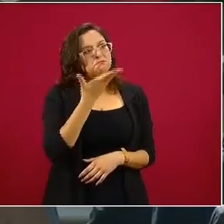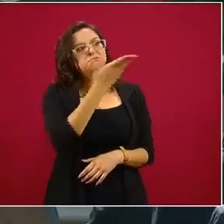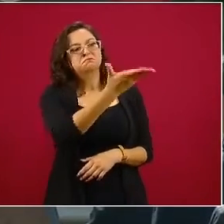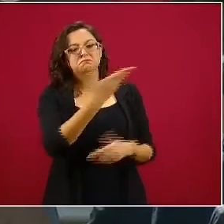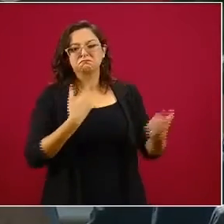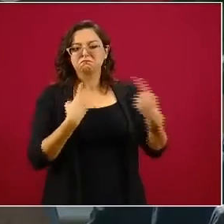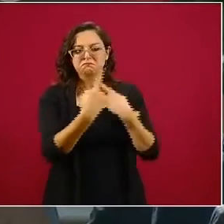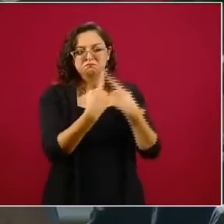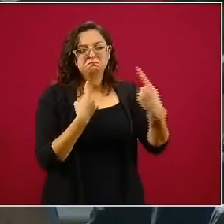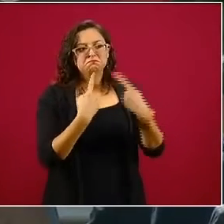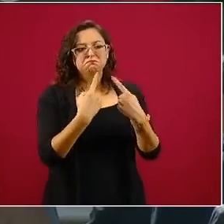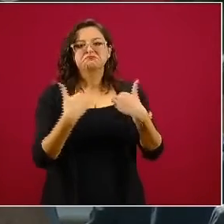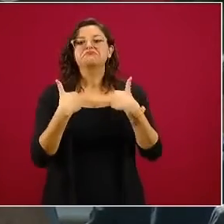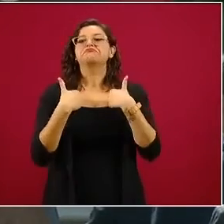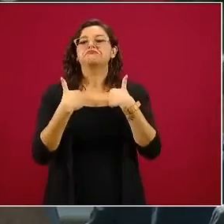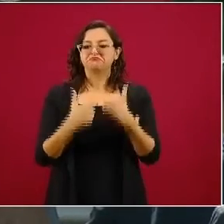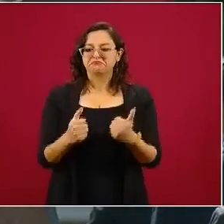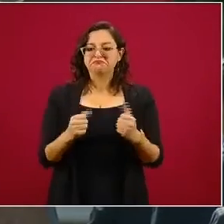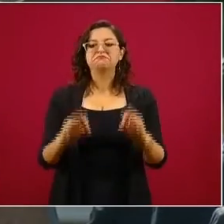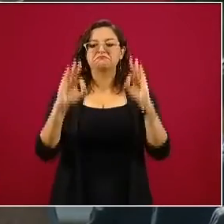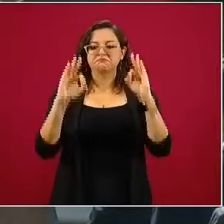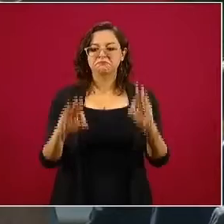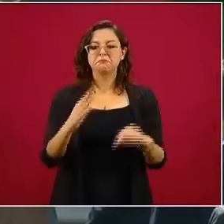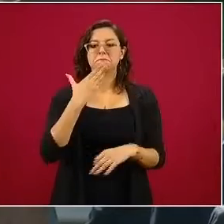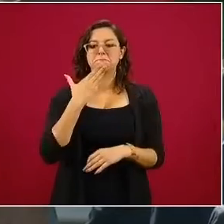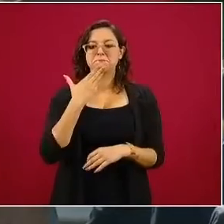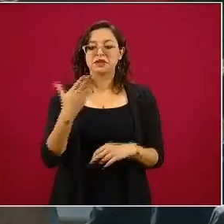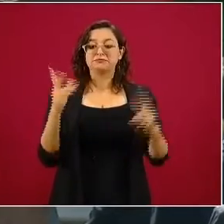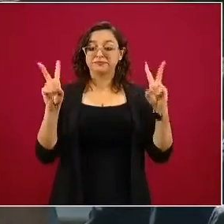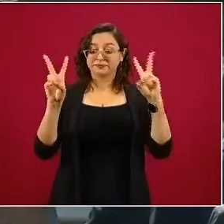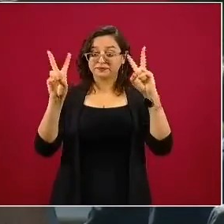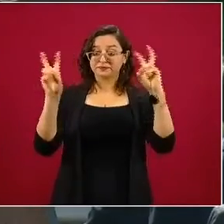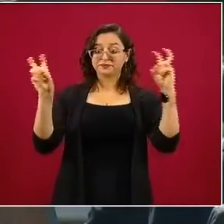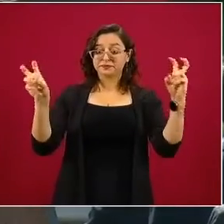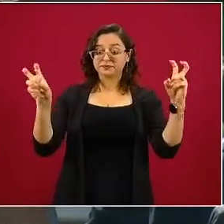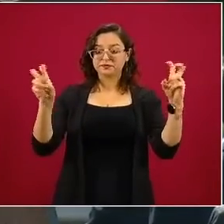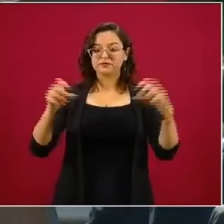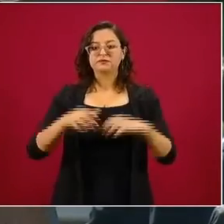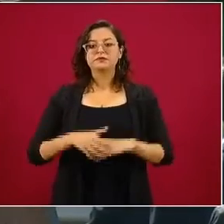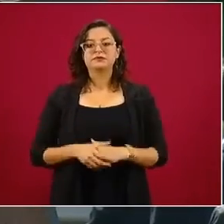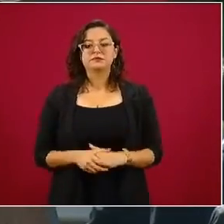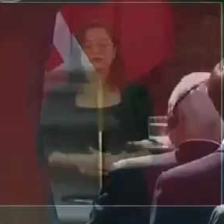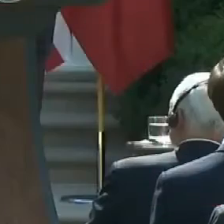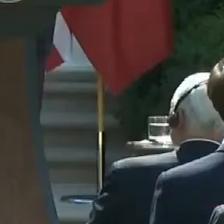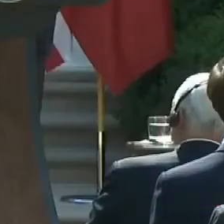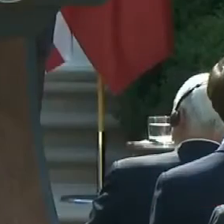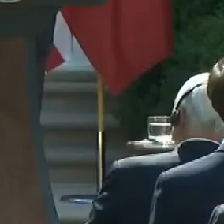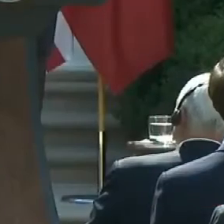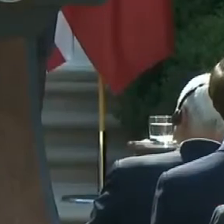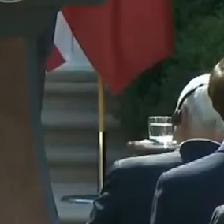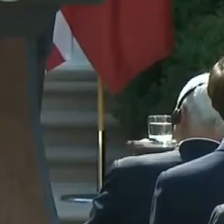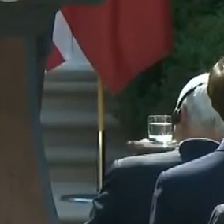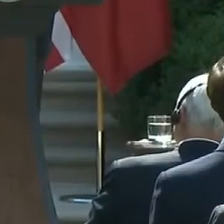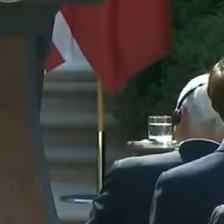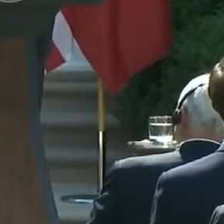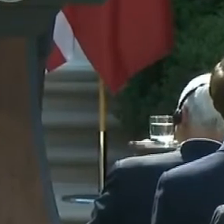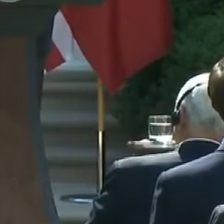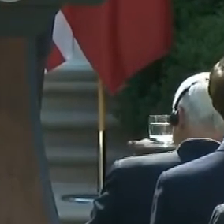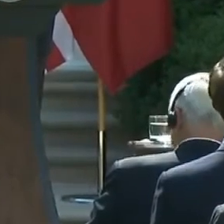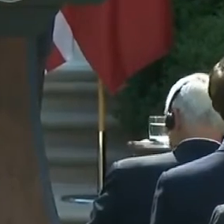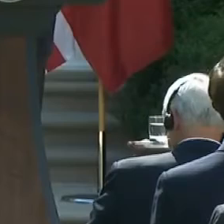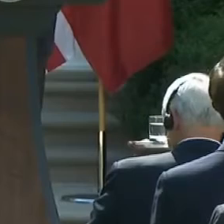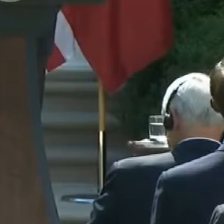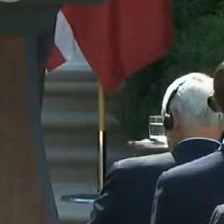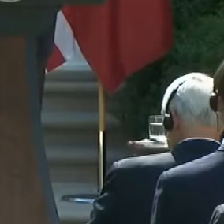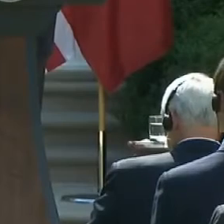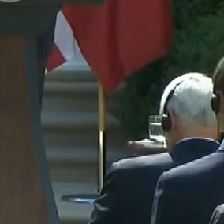entendimiento bilateral de la siguiente manera. Mi gobierno considera que la